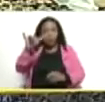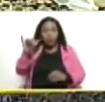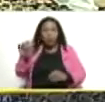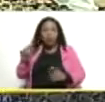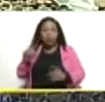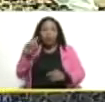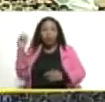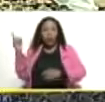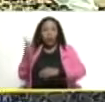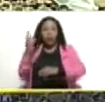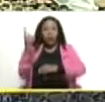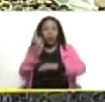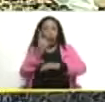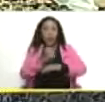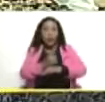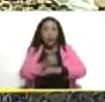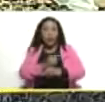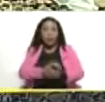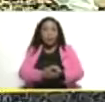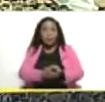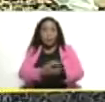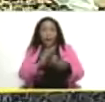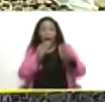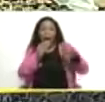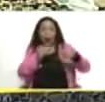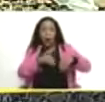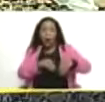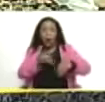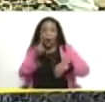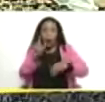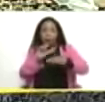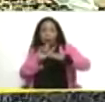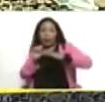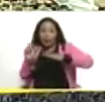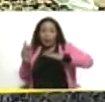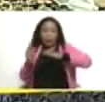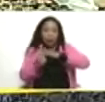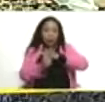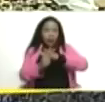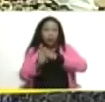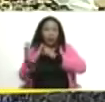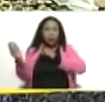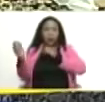reunión. Se llaman acuerdos de Argil por el diálogo y la paz.